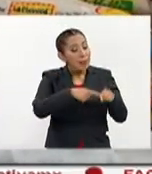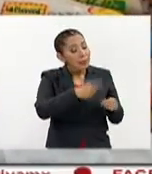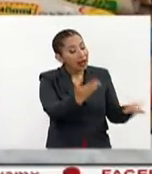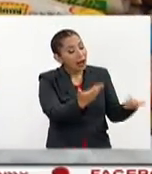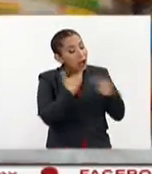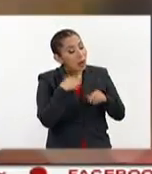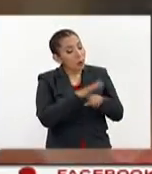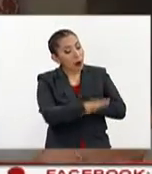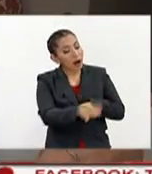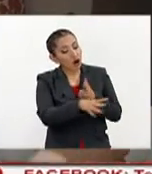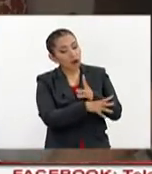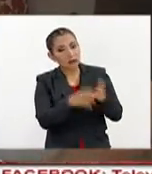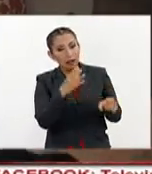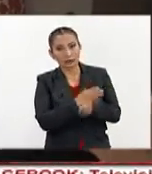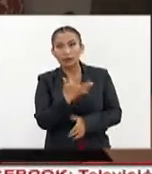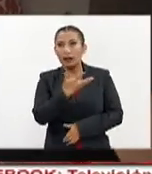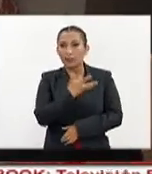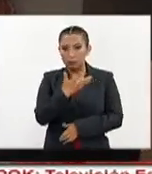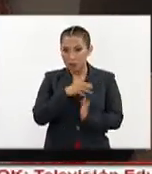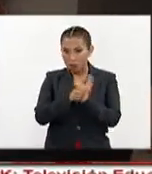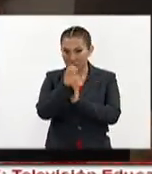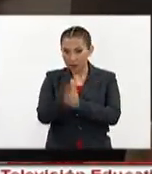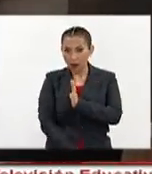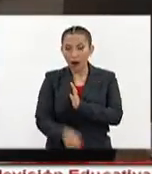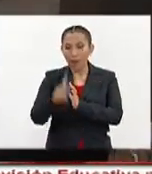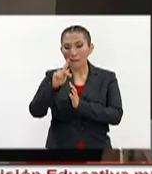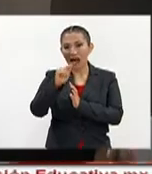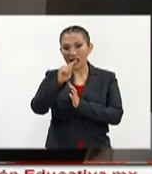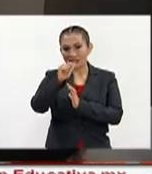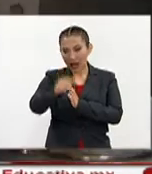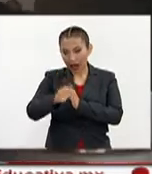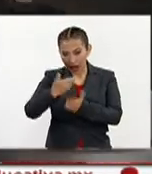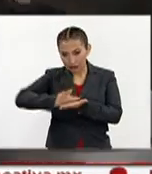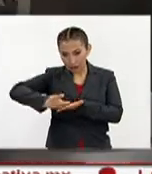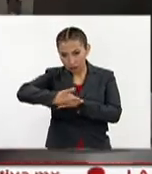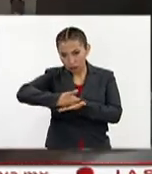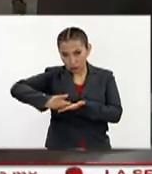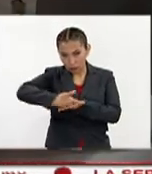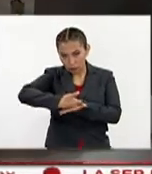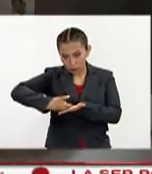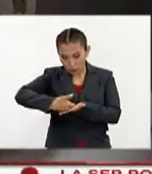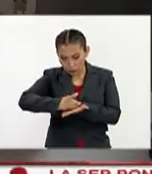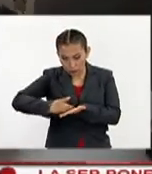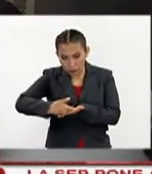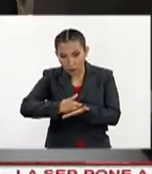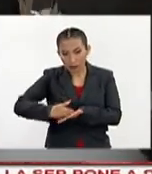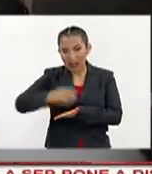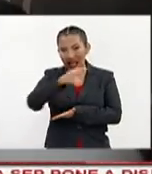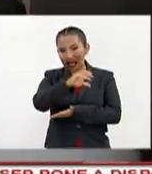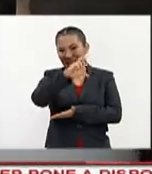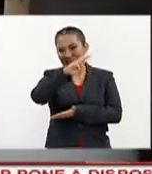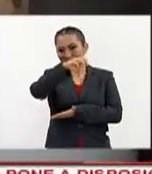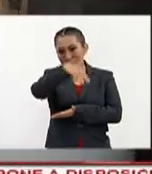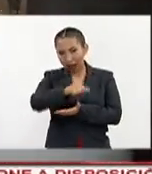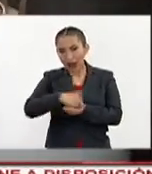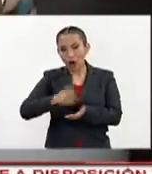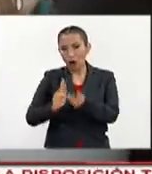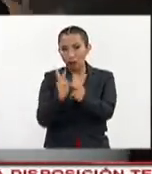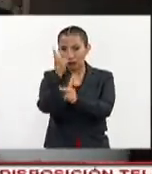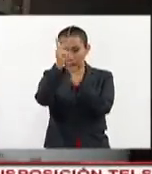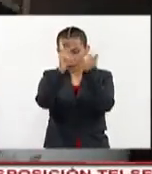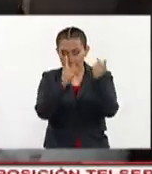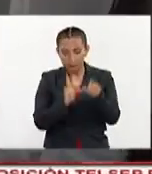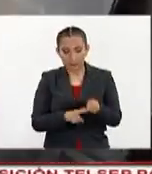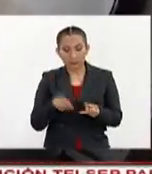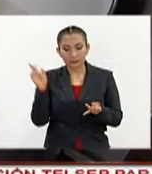fueron donados. Tenemos pasta para hacerla así a la crema con verduras.